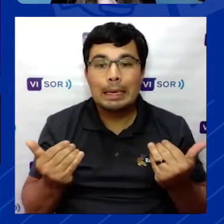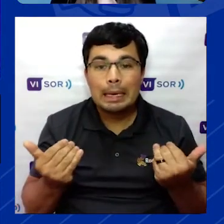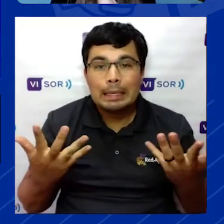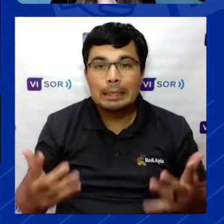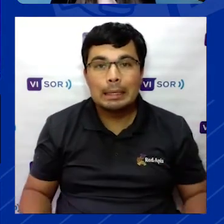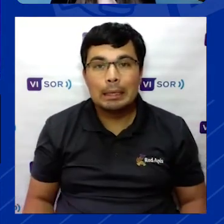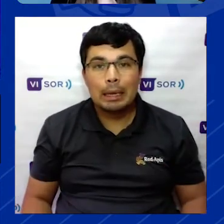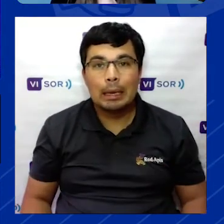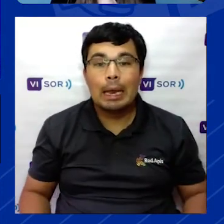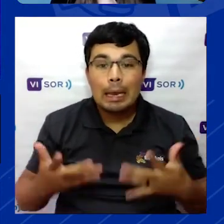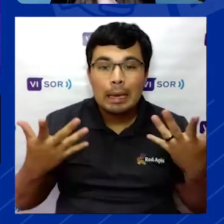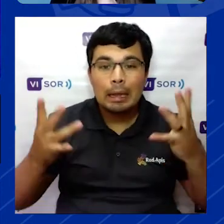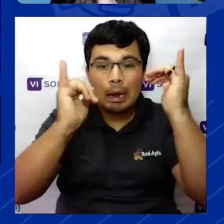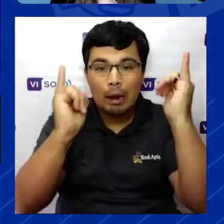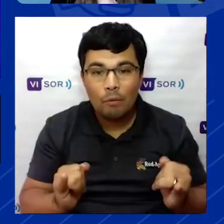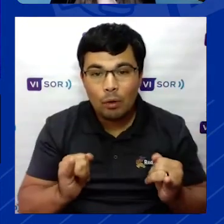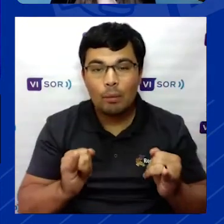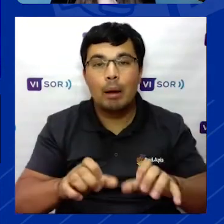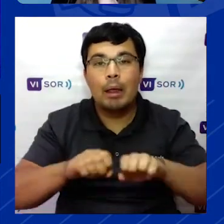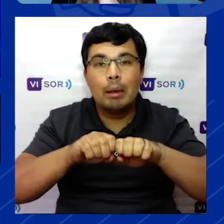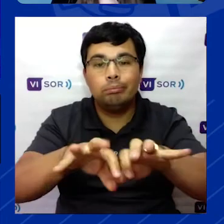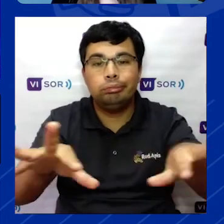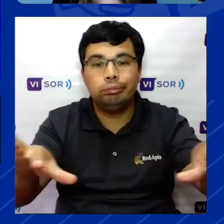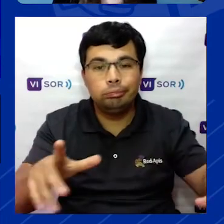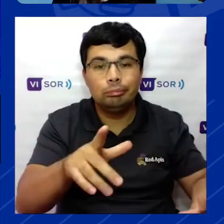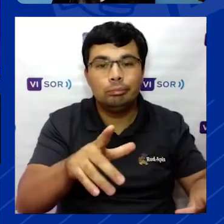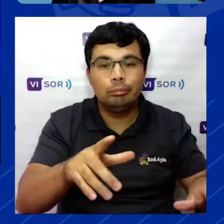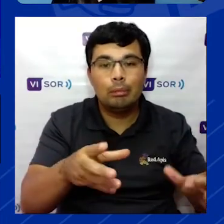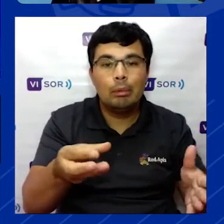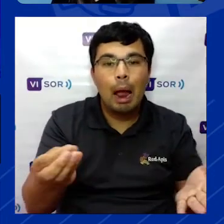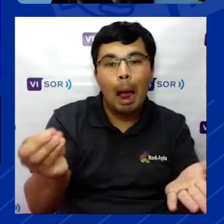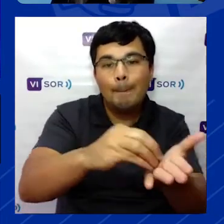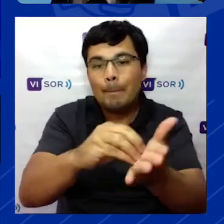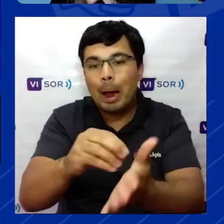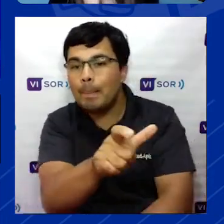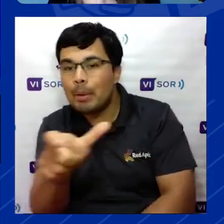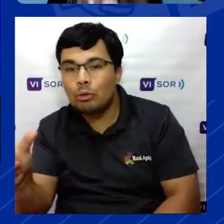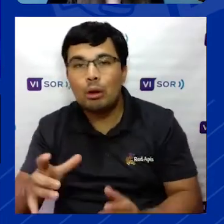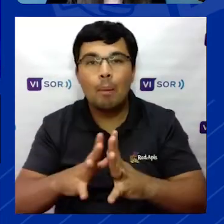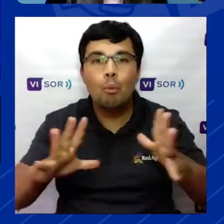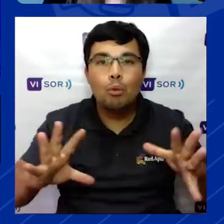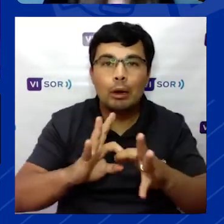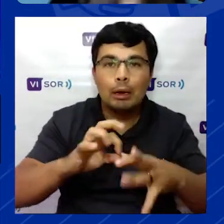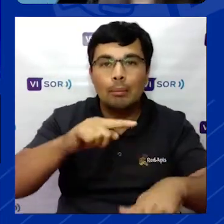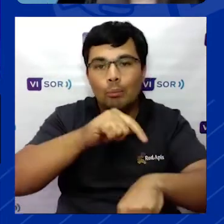llegar a más gente. Así que también por eso muchas gracias por el espacio.